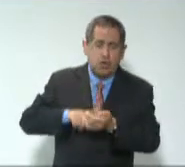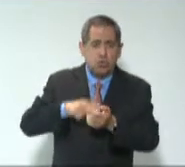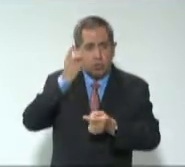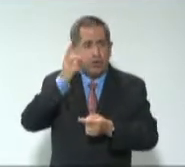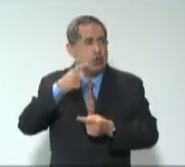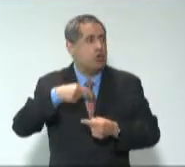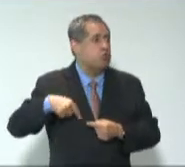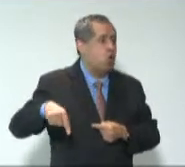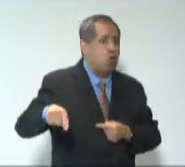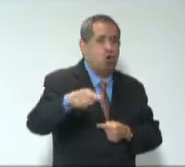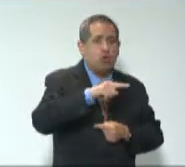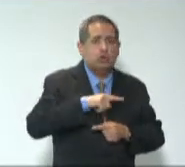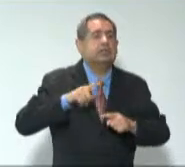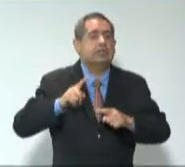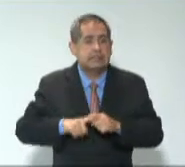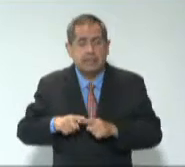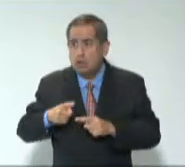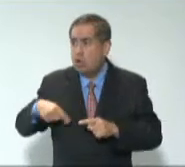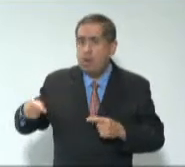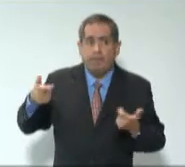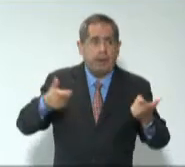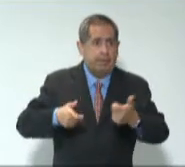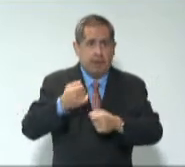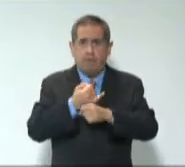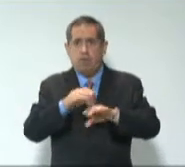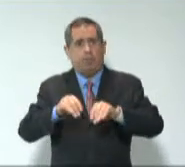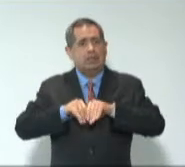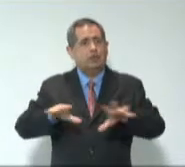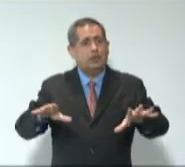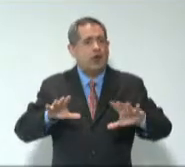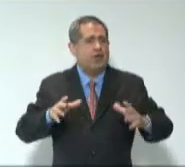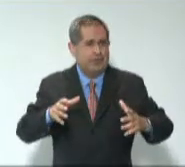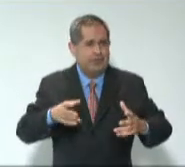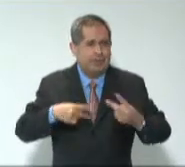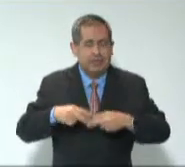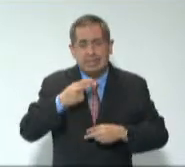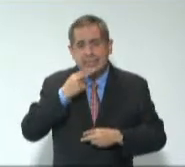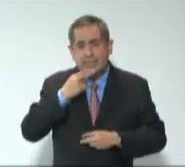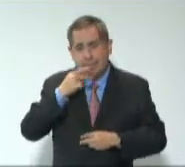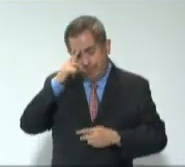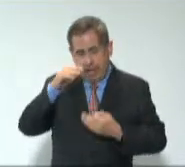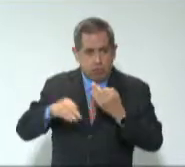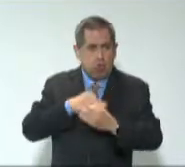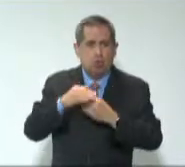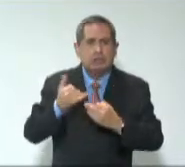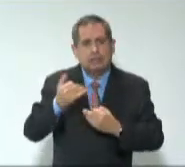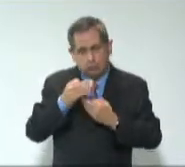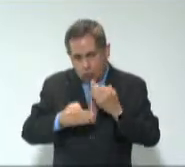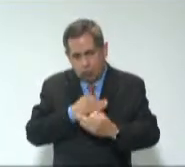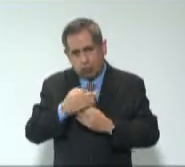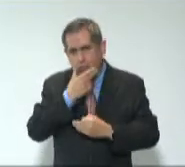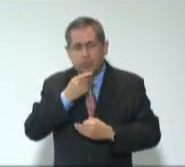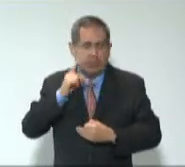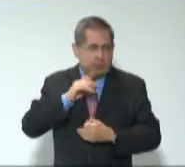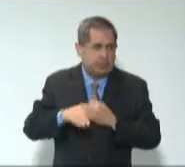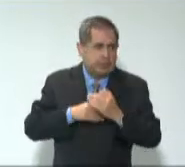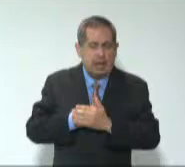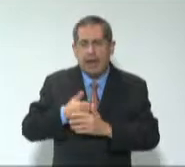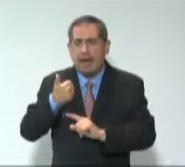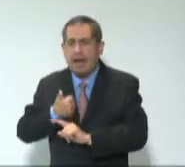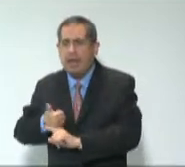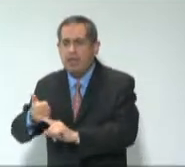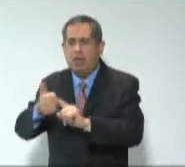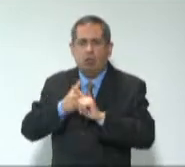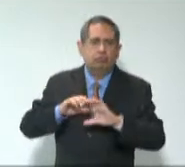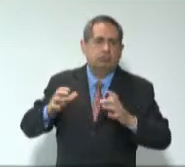generación la pagamos todas y todos y es para el uso de todas y todos cada quien desde su ámbito